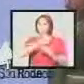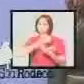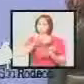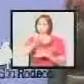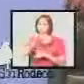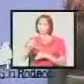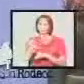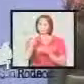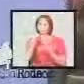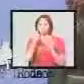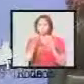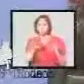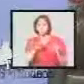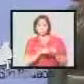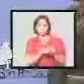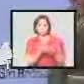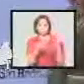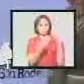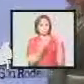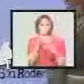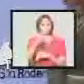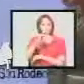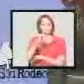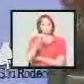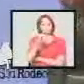usted puede, por favor, marcar el